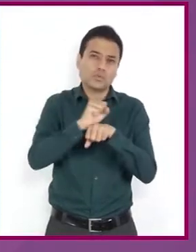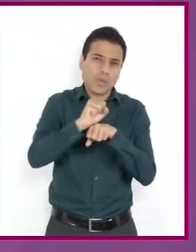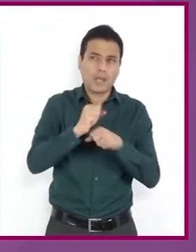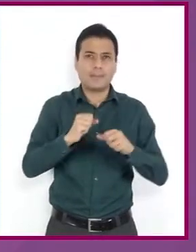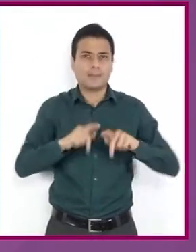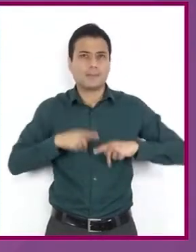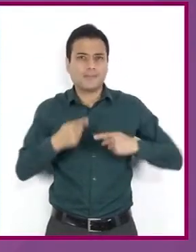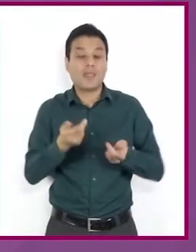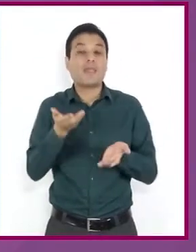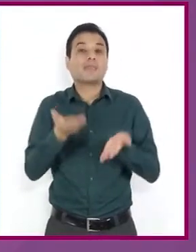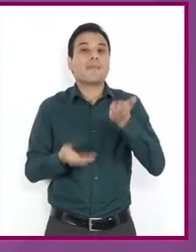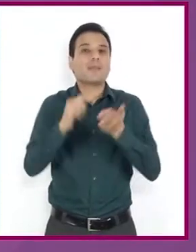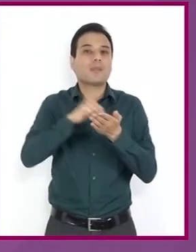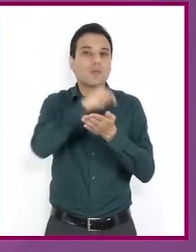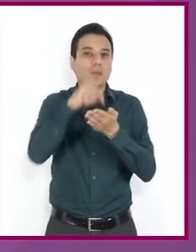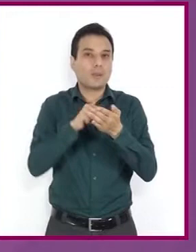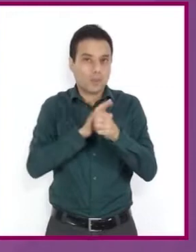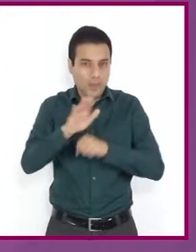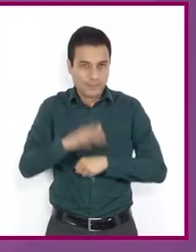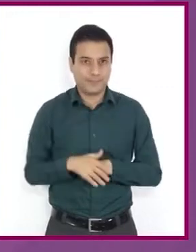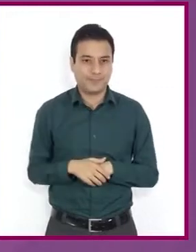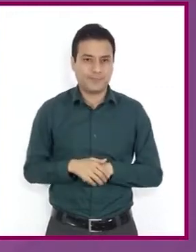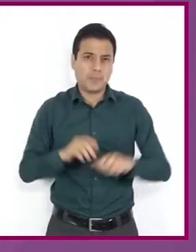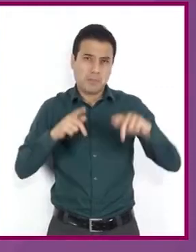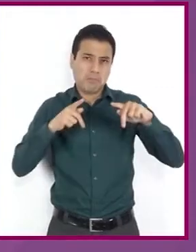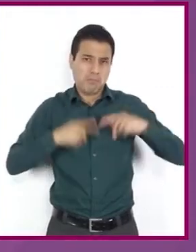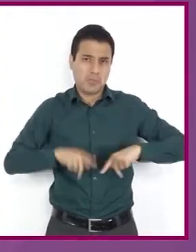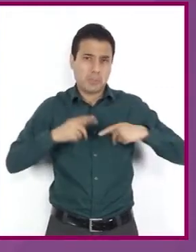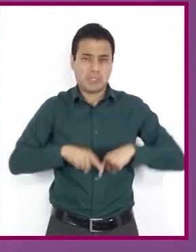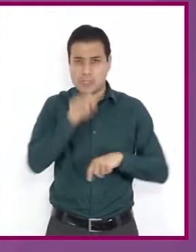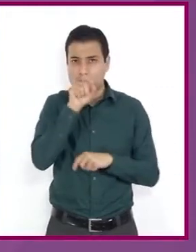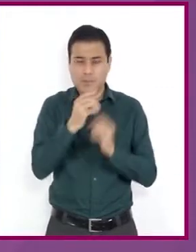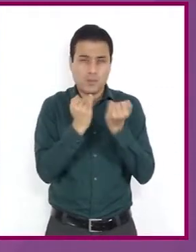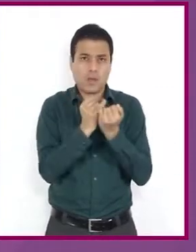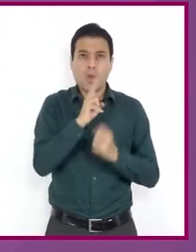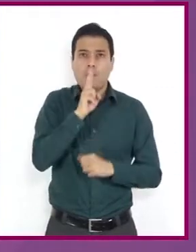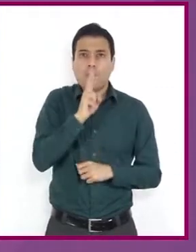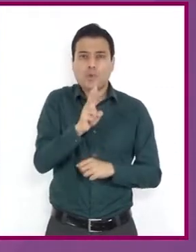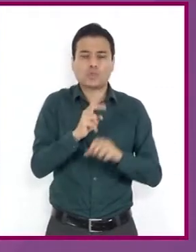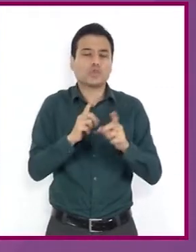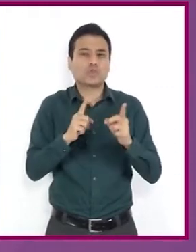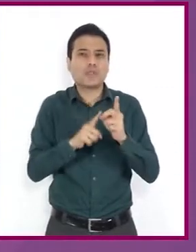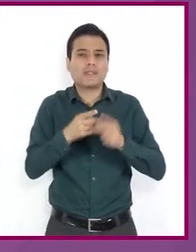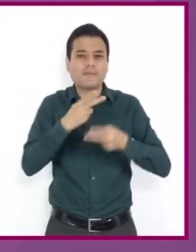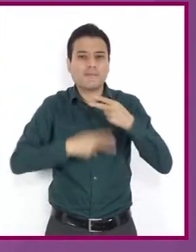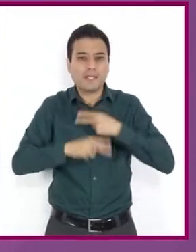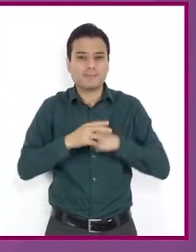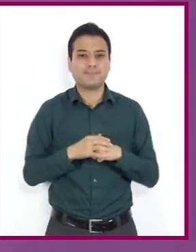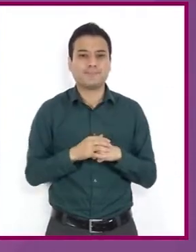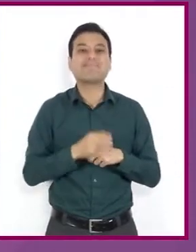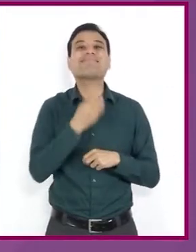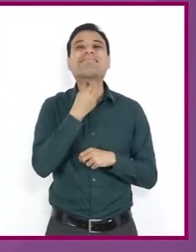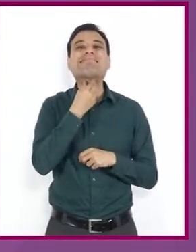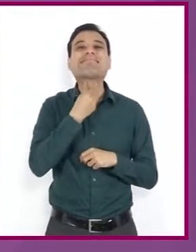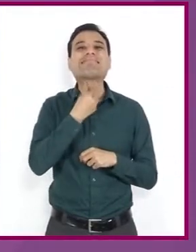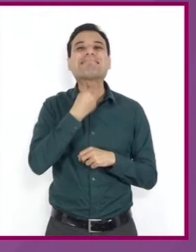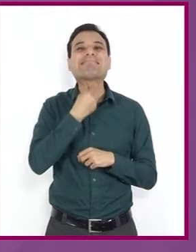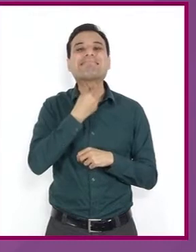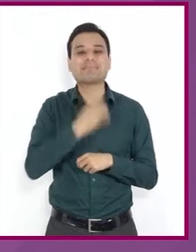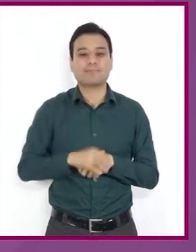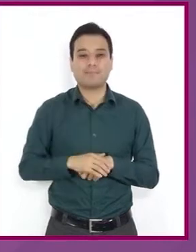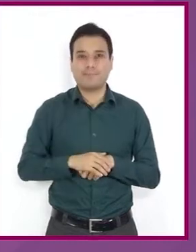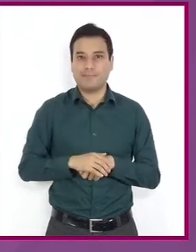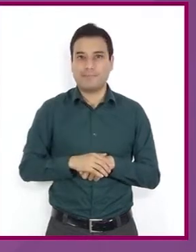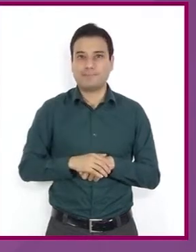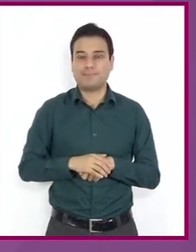ambiente donde se encuentra. Los seres humanos producimos la voz en la laringe, cuya parte esencial es la